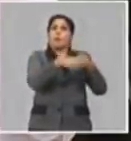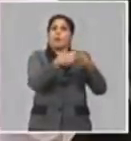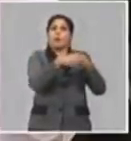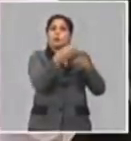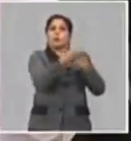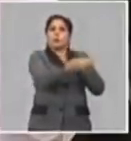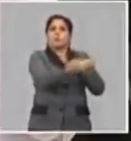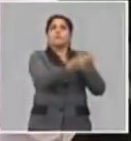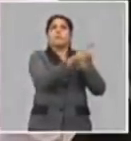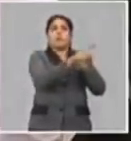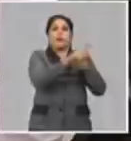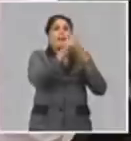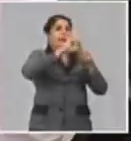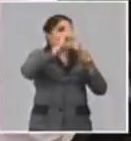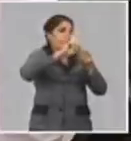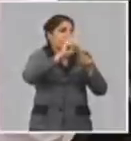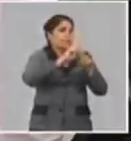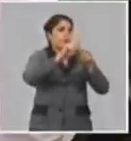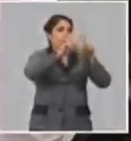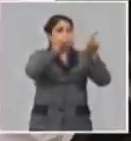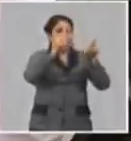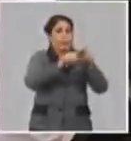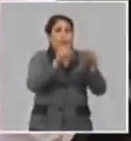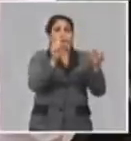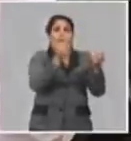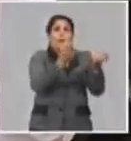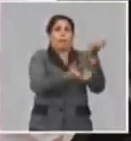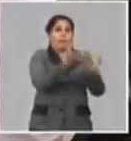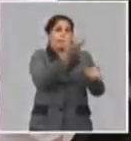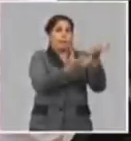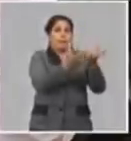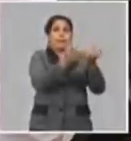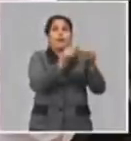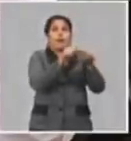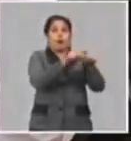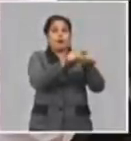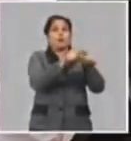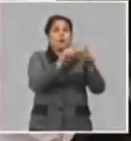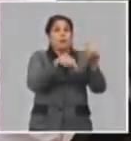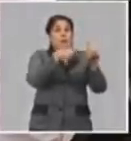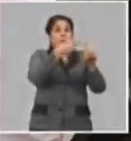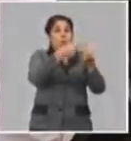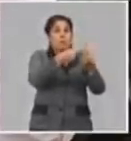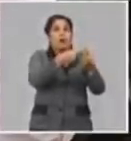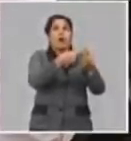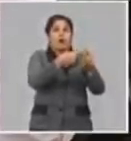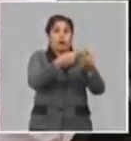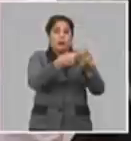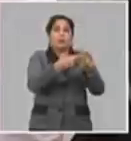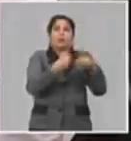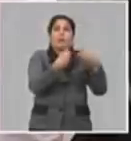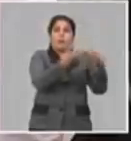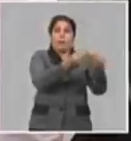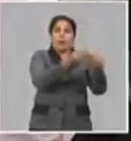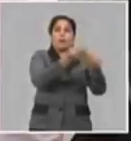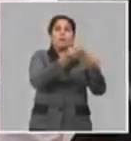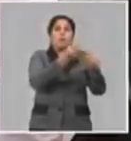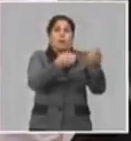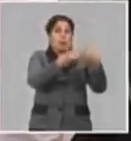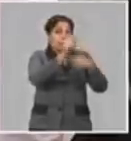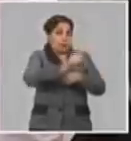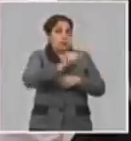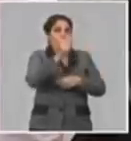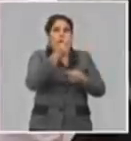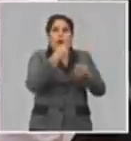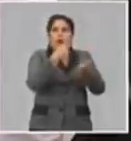productos que se han comportado con una demanda por encima de las posibilidades reales de oferta. No